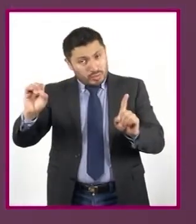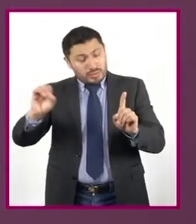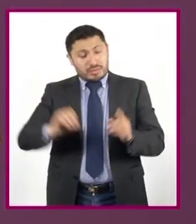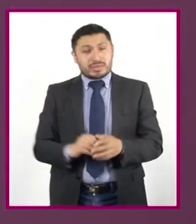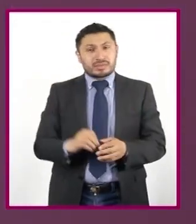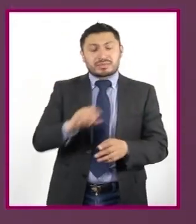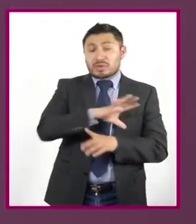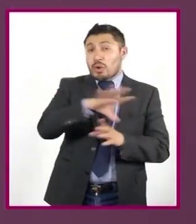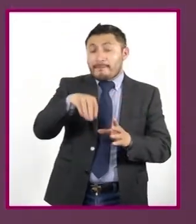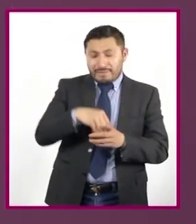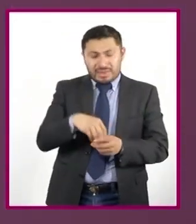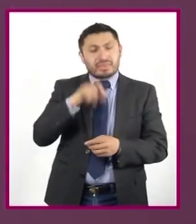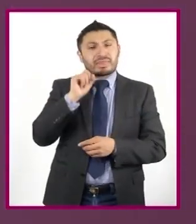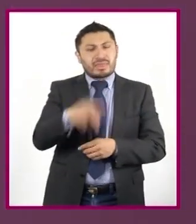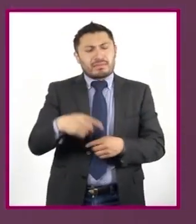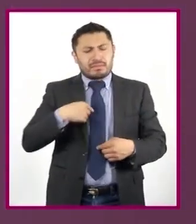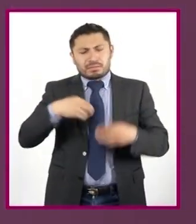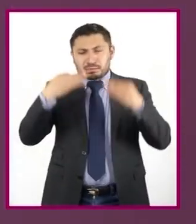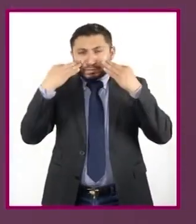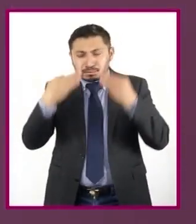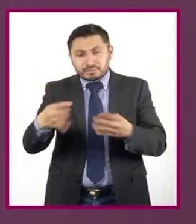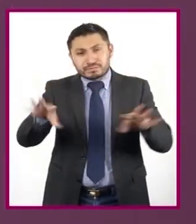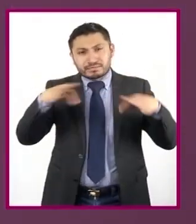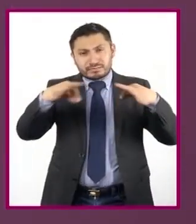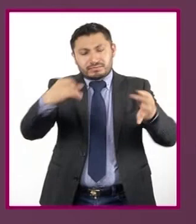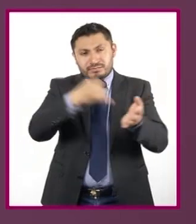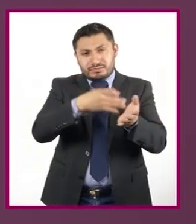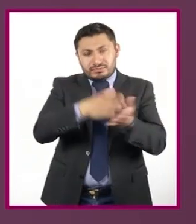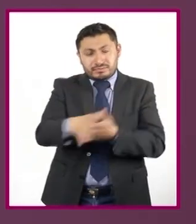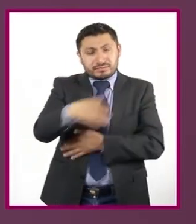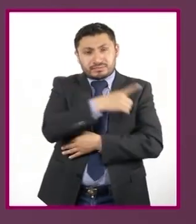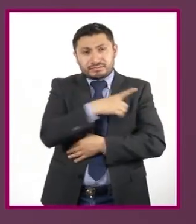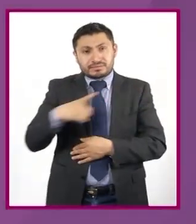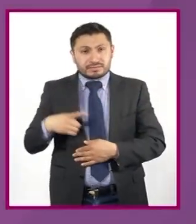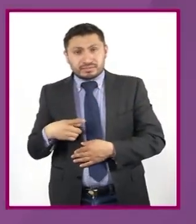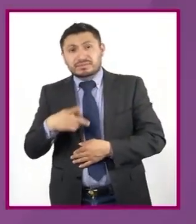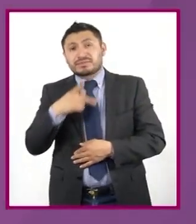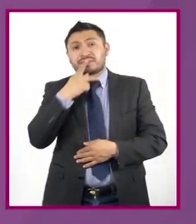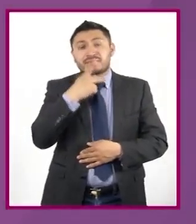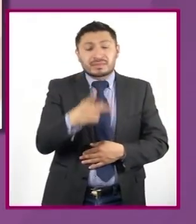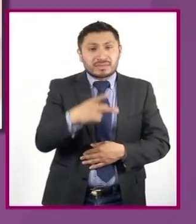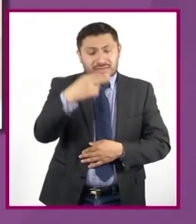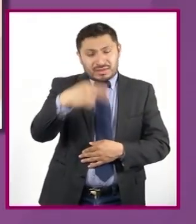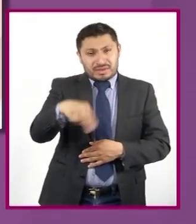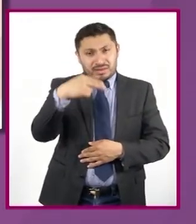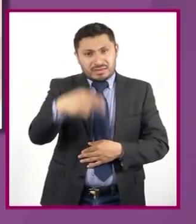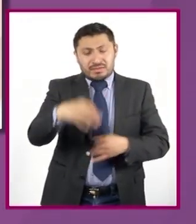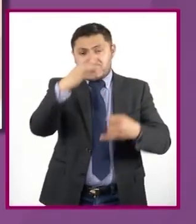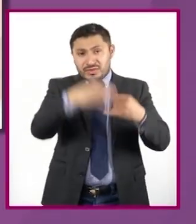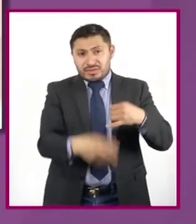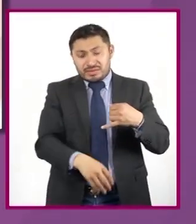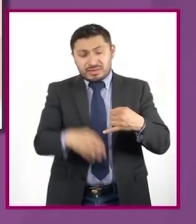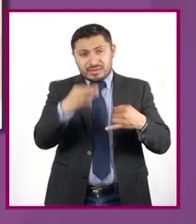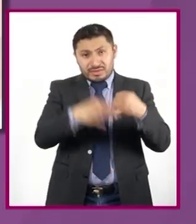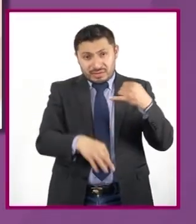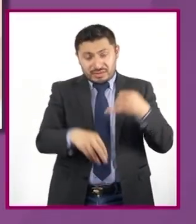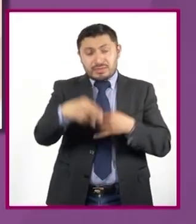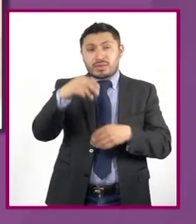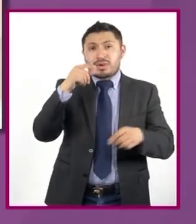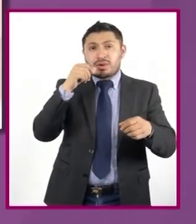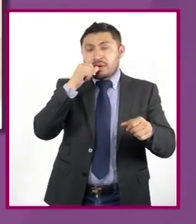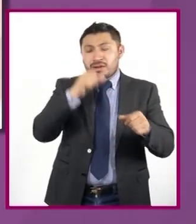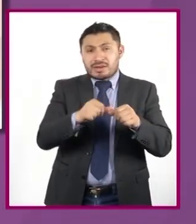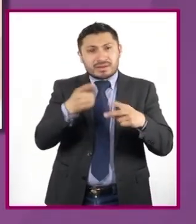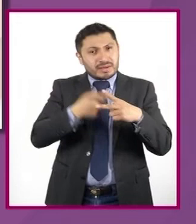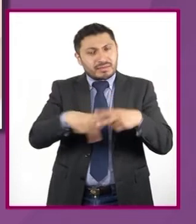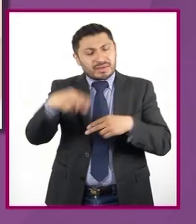también observé que en los documentos impresos se deben de anotar el apellido e iniciales del nombre, año